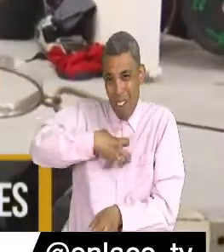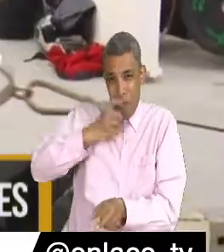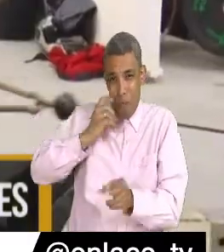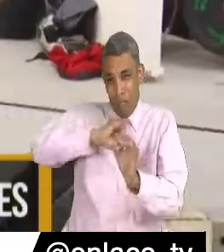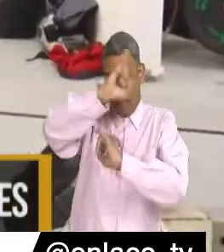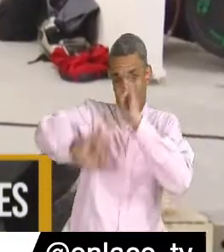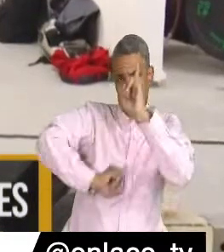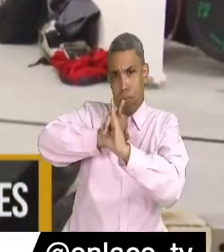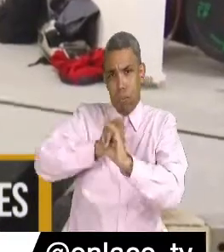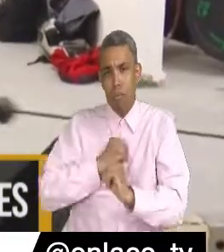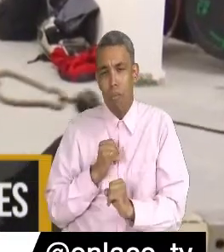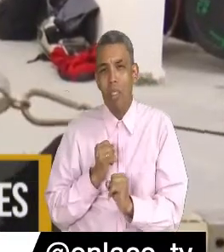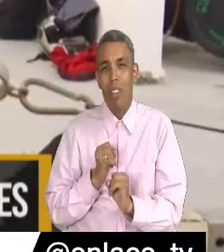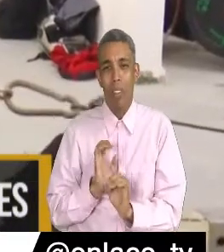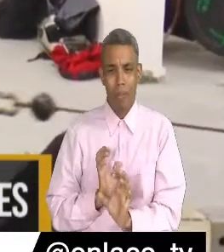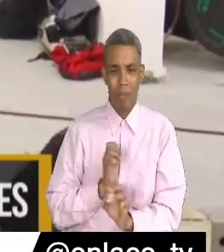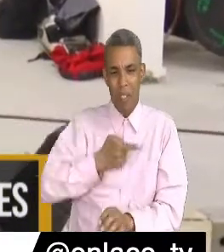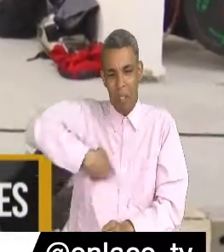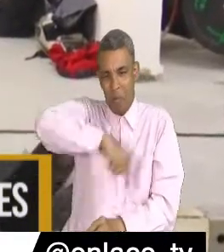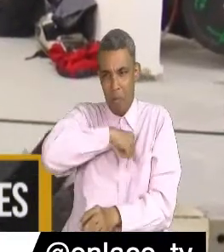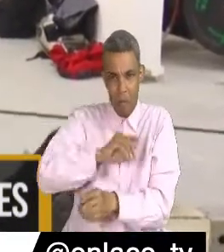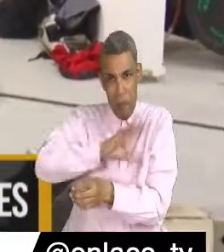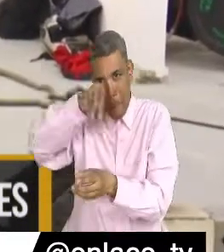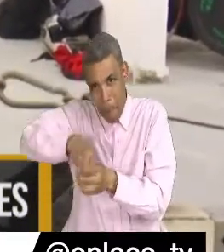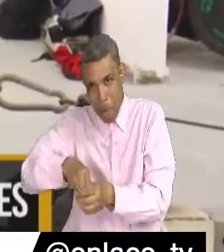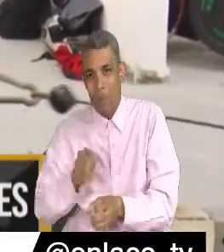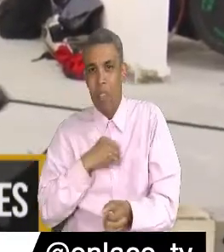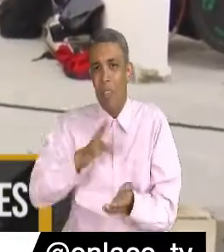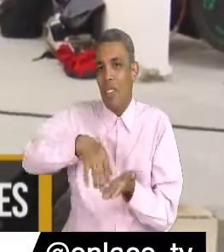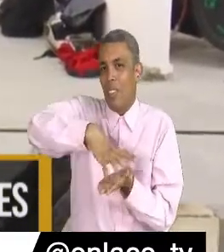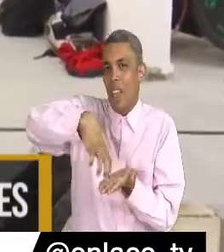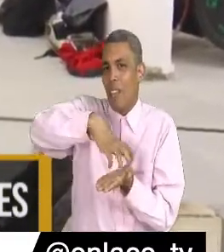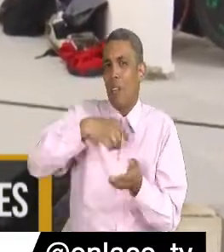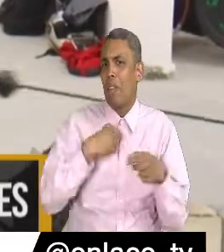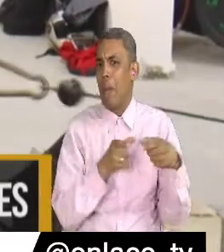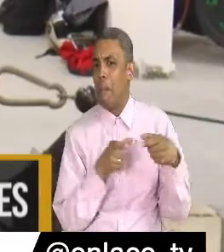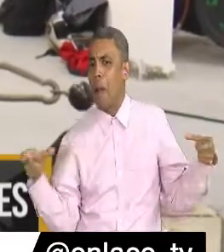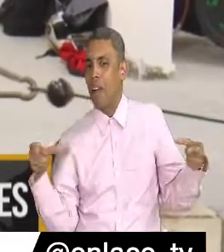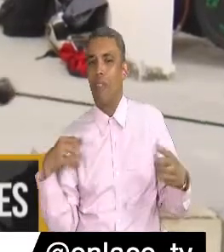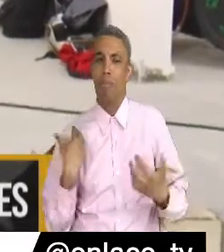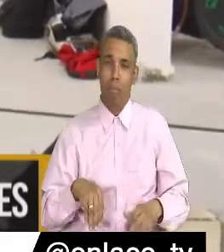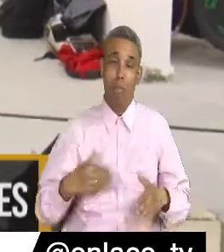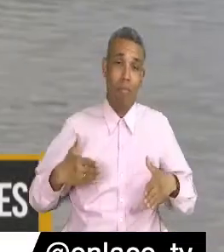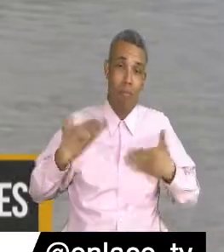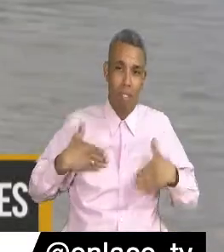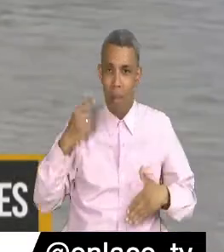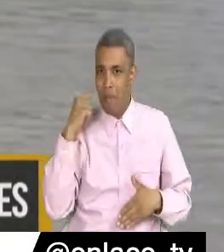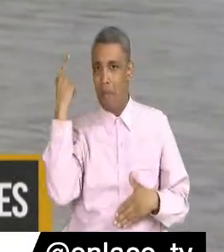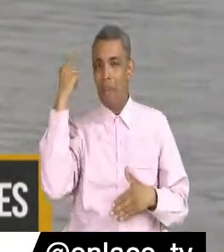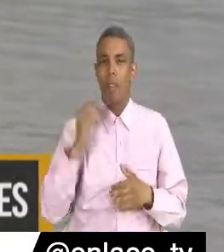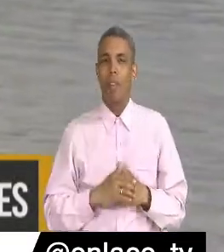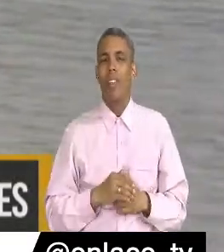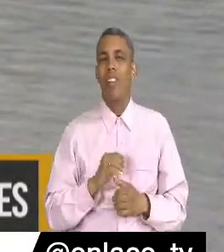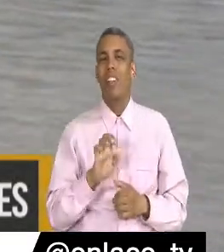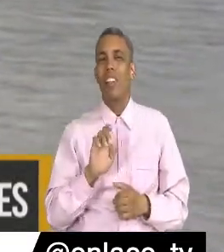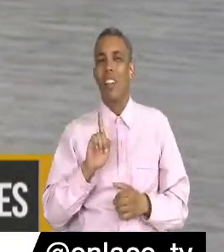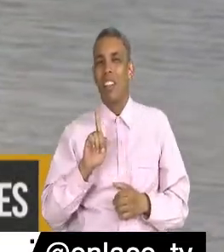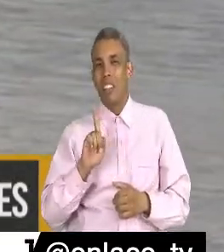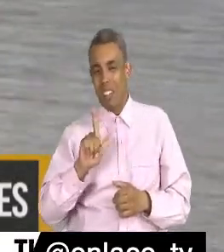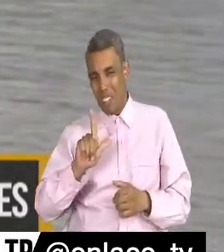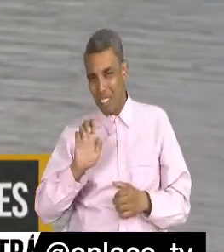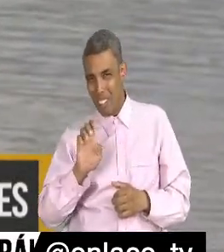que es el primero en el que va a participar una delegación de Santander tan grande. Tenemos a Daniel Alexander Palencia,